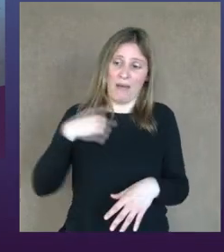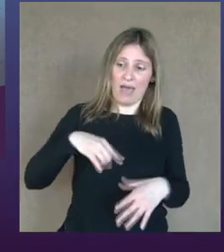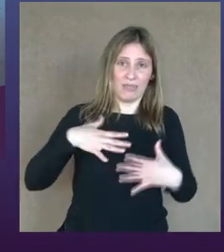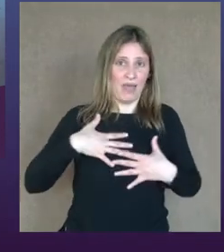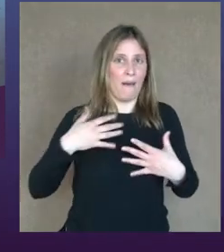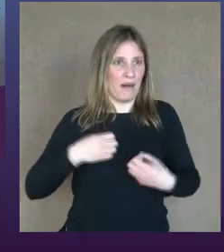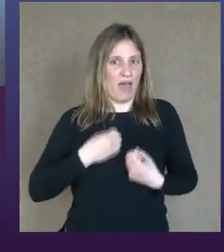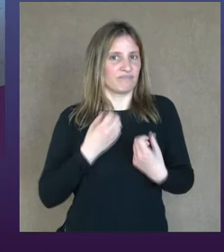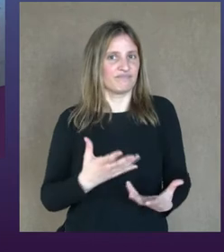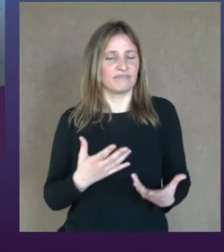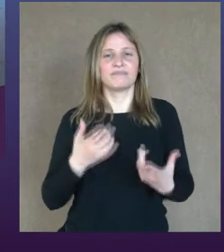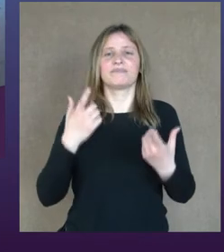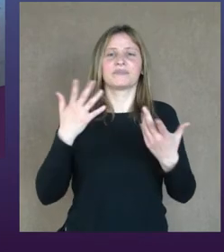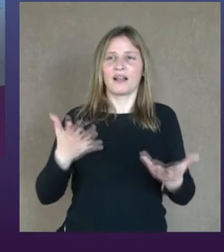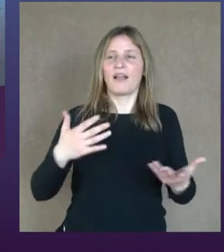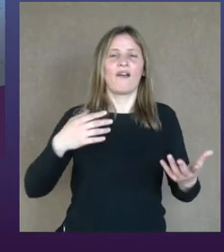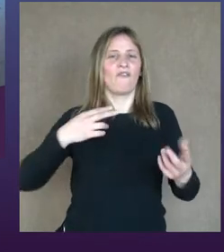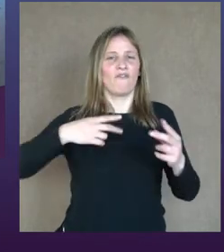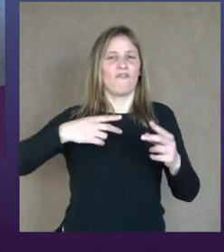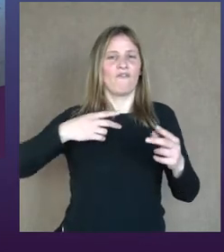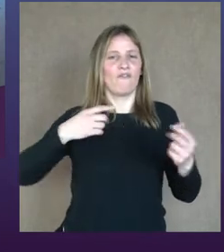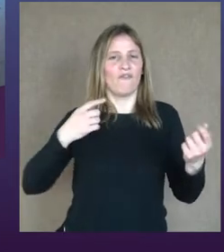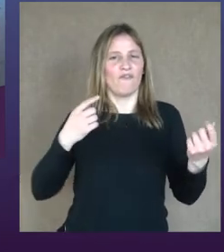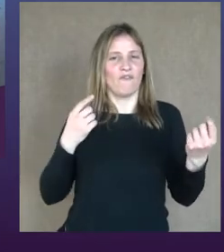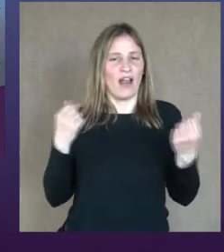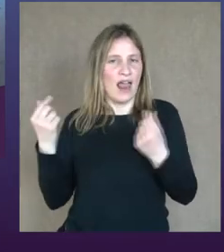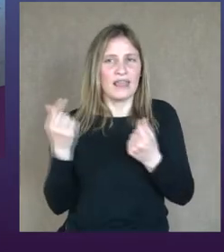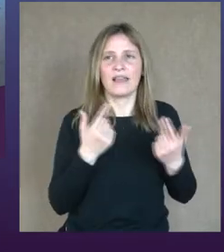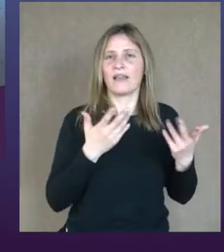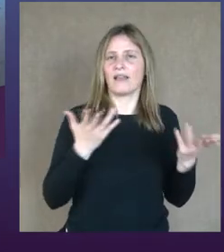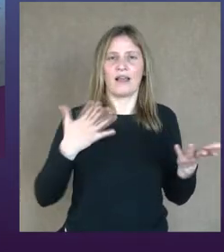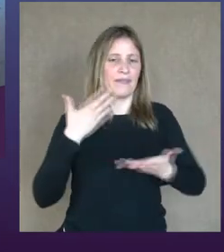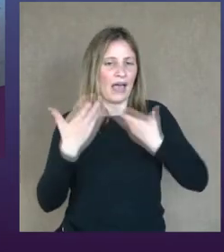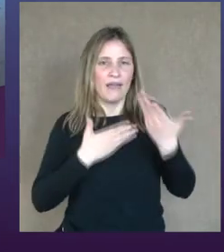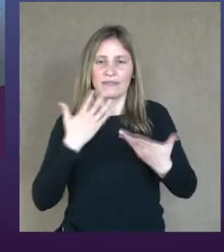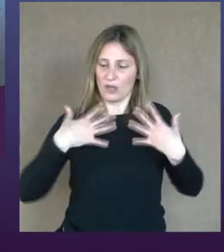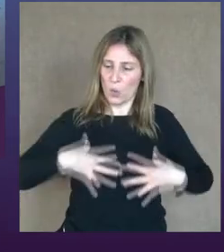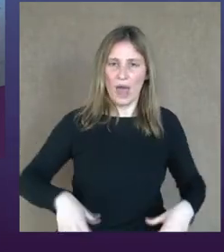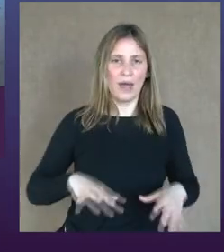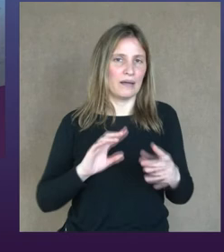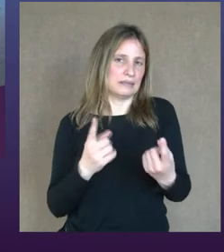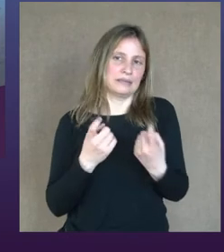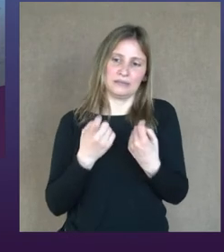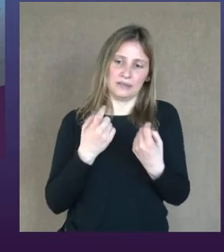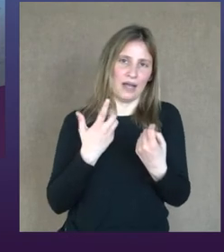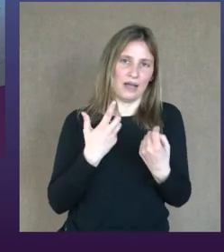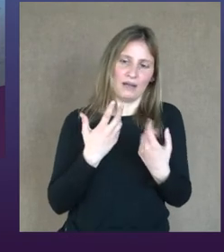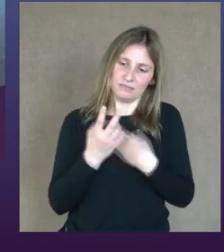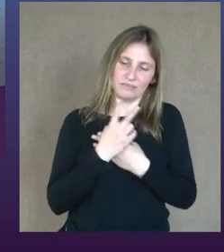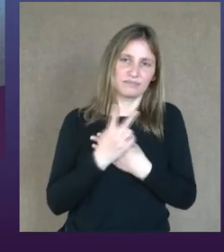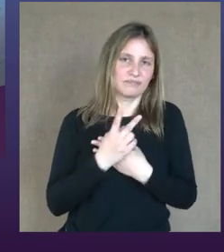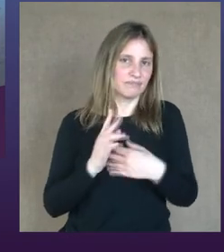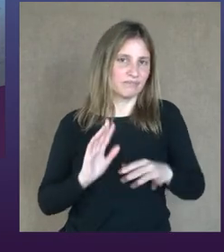artistas del arte escénico, los bailarines, los cantantes, son, el instrumento está dentro, y eso hay que llevarlo, y